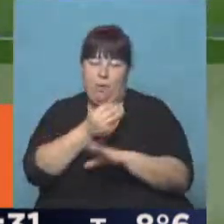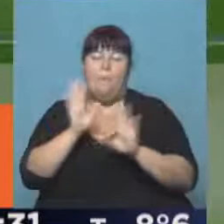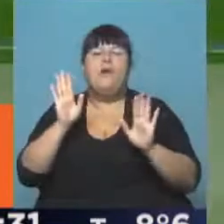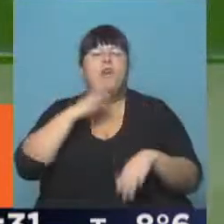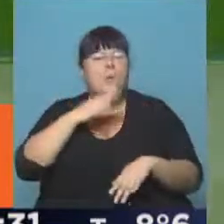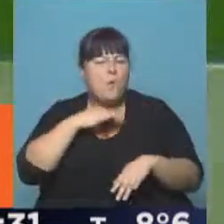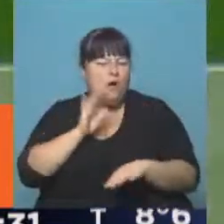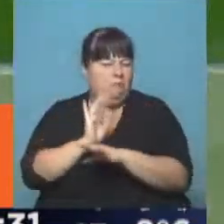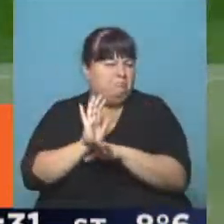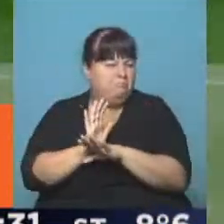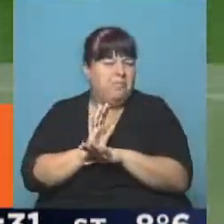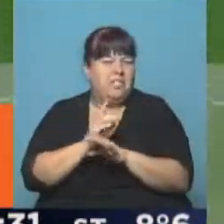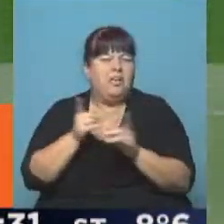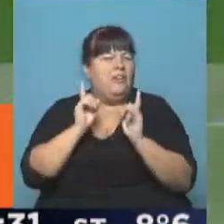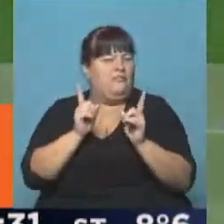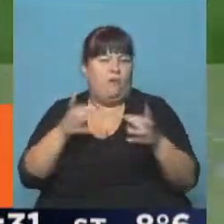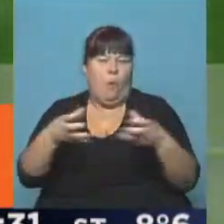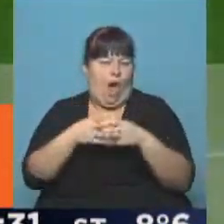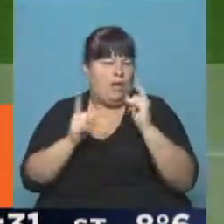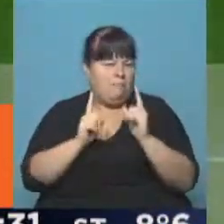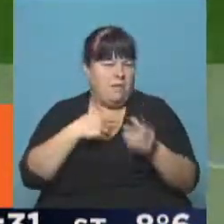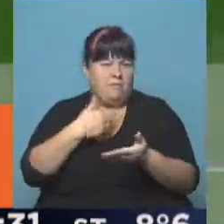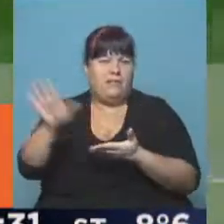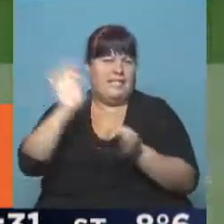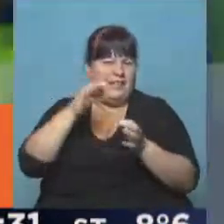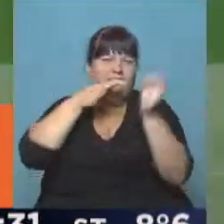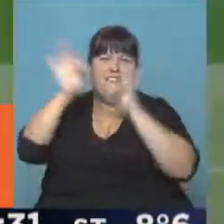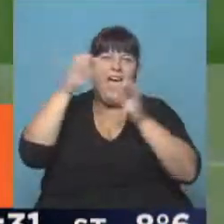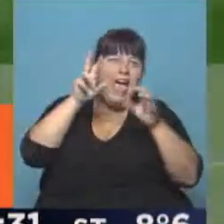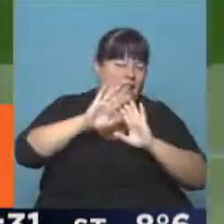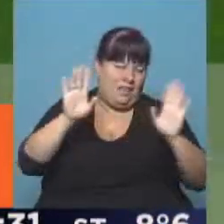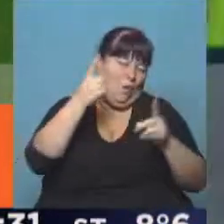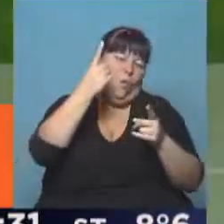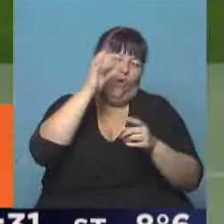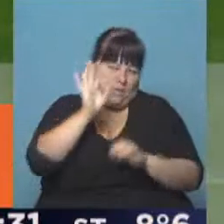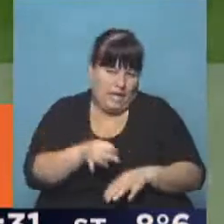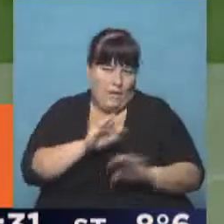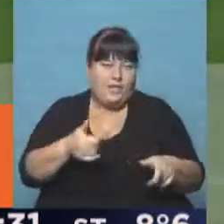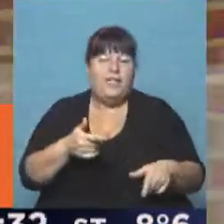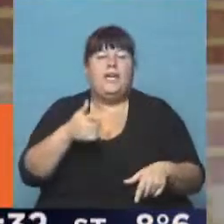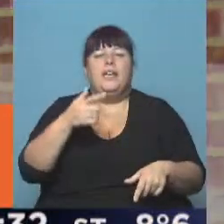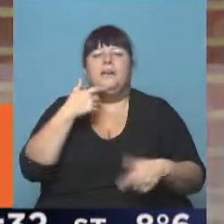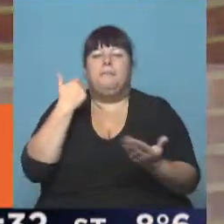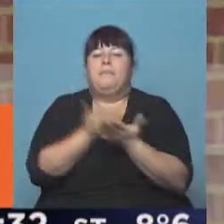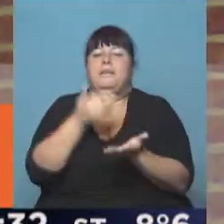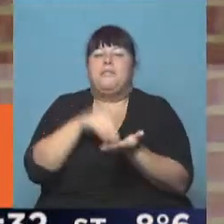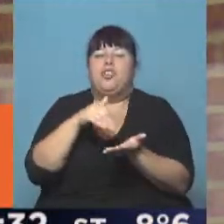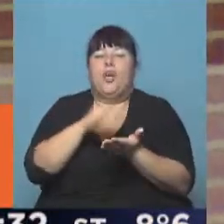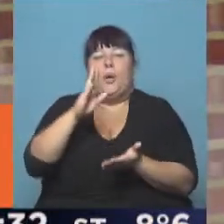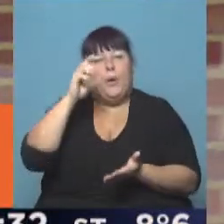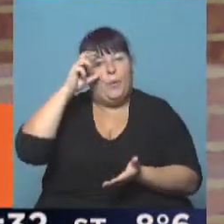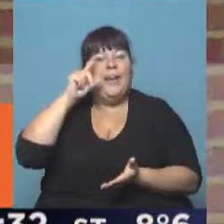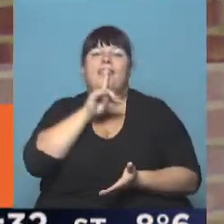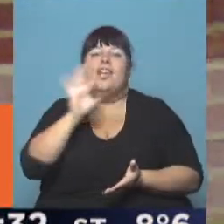Boca prácticamente no se desprendió de futbolistas, más allá de lo que conocemos, ¿no? Se espera una oferta millonaria por Benedetto, pero